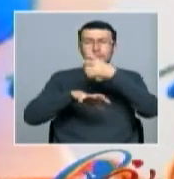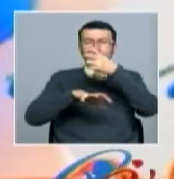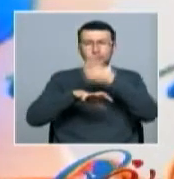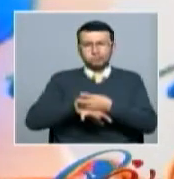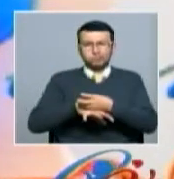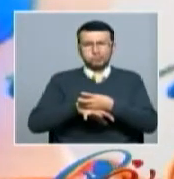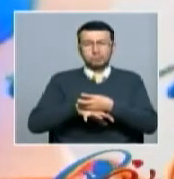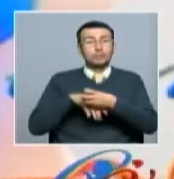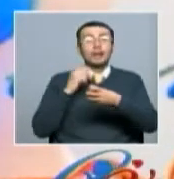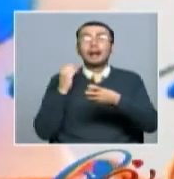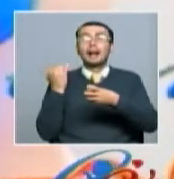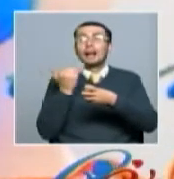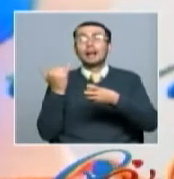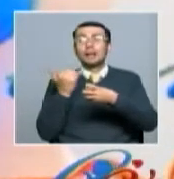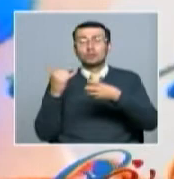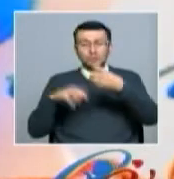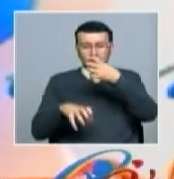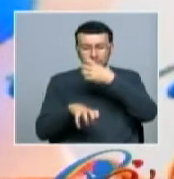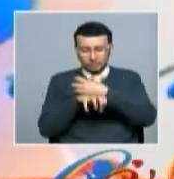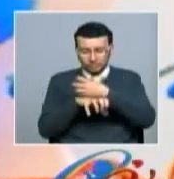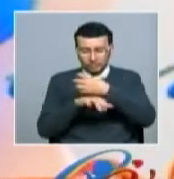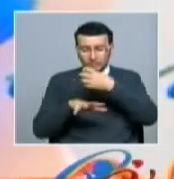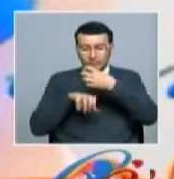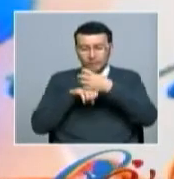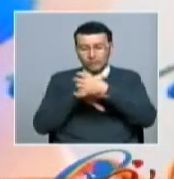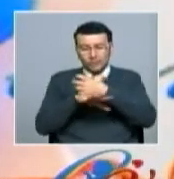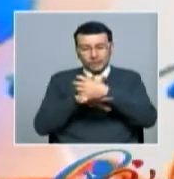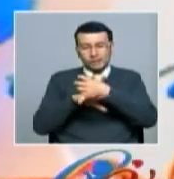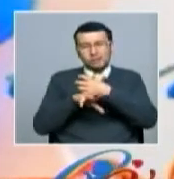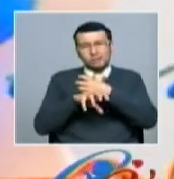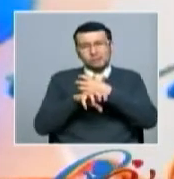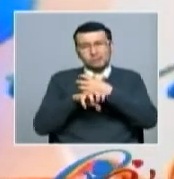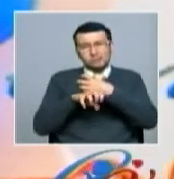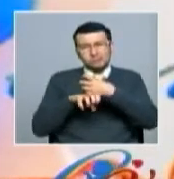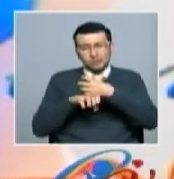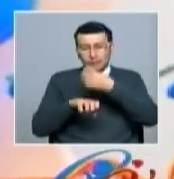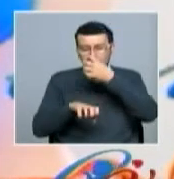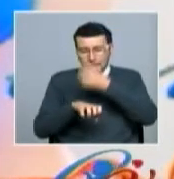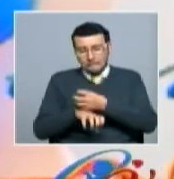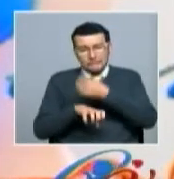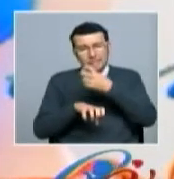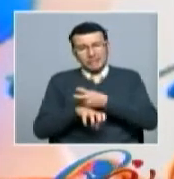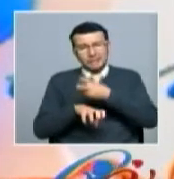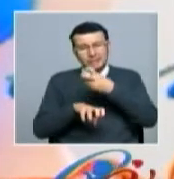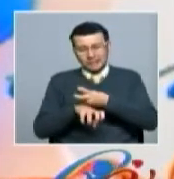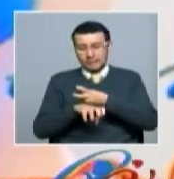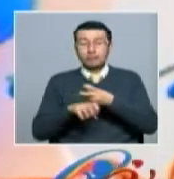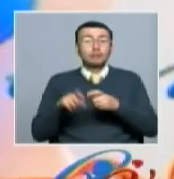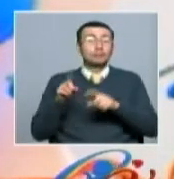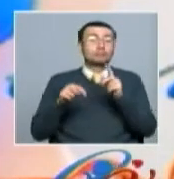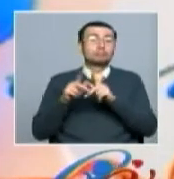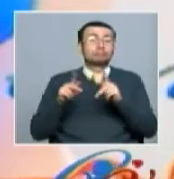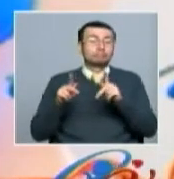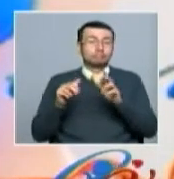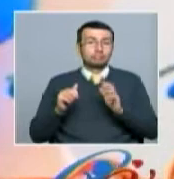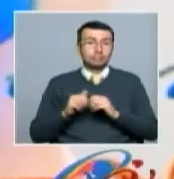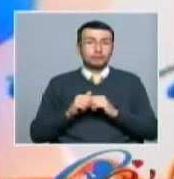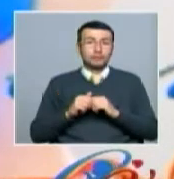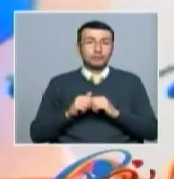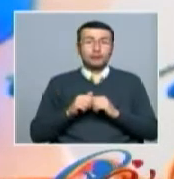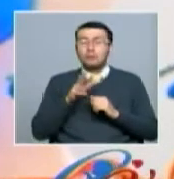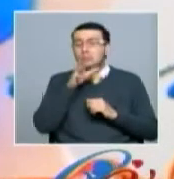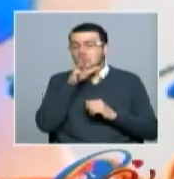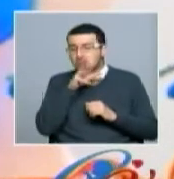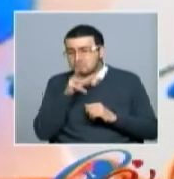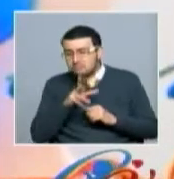intervertebral. Entonces, el azulito. El azulito se desgasta por procesos ya pues de personas en la